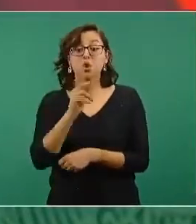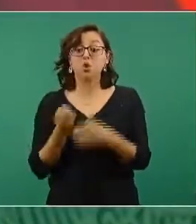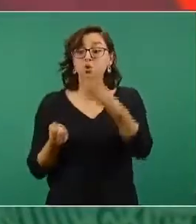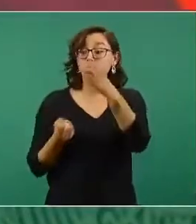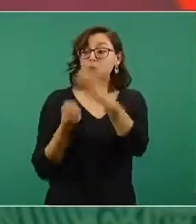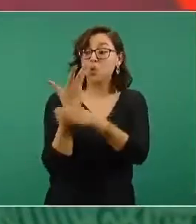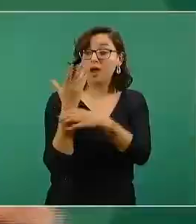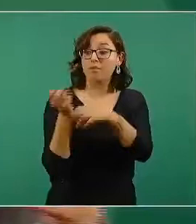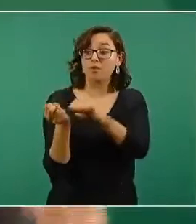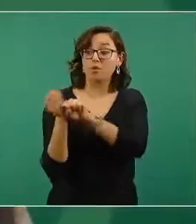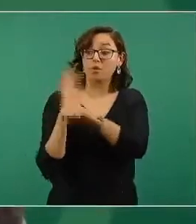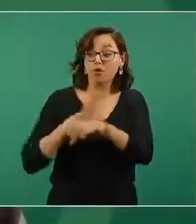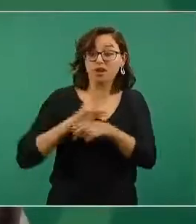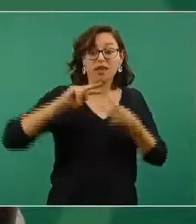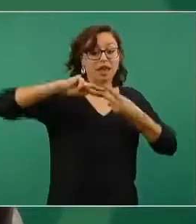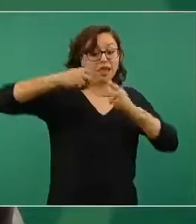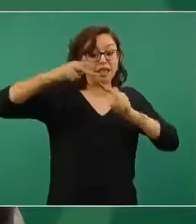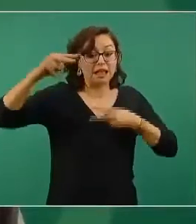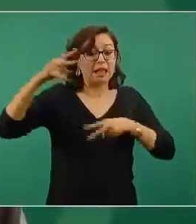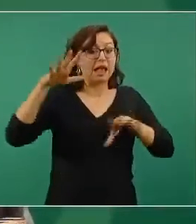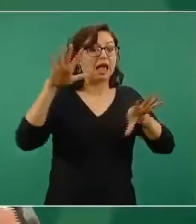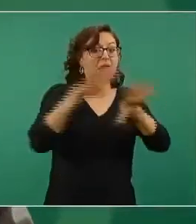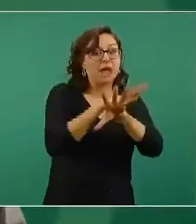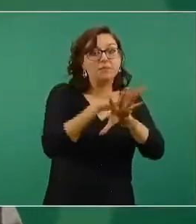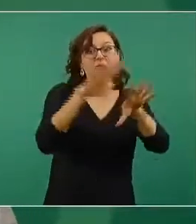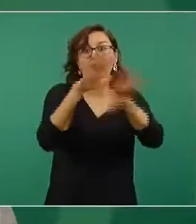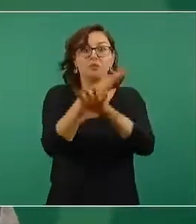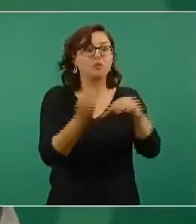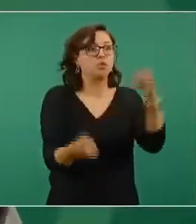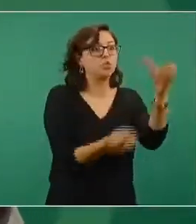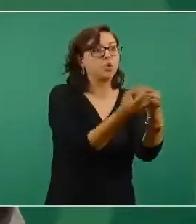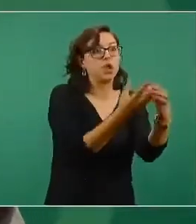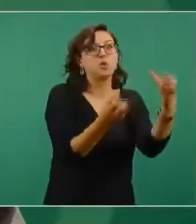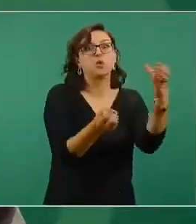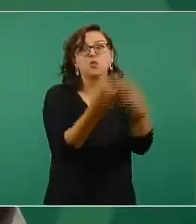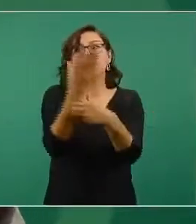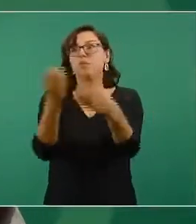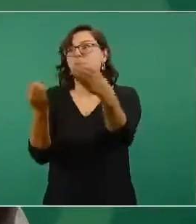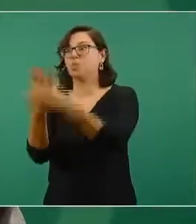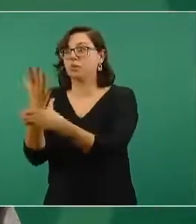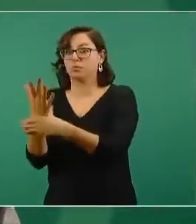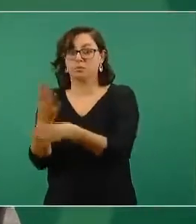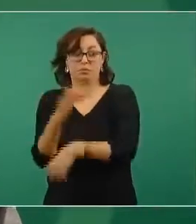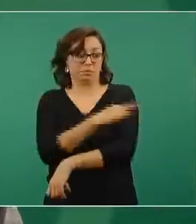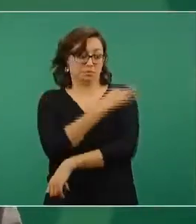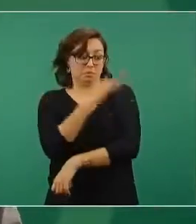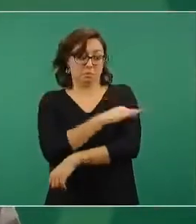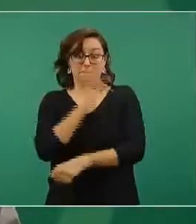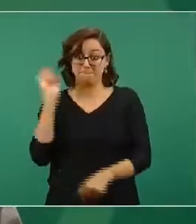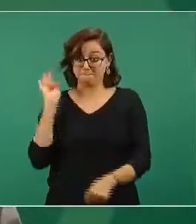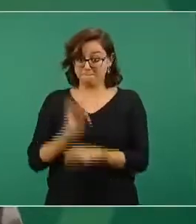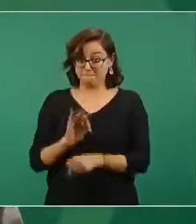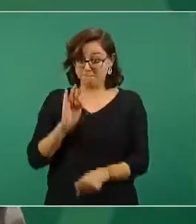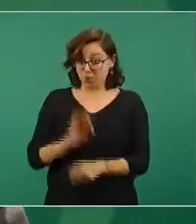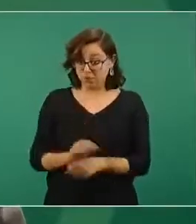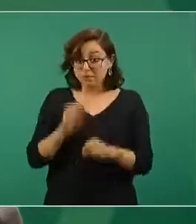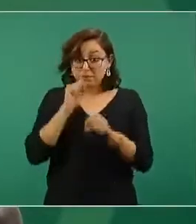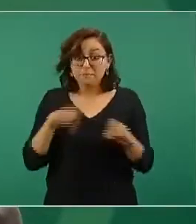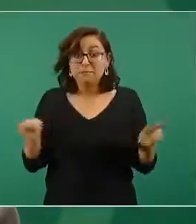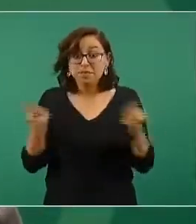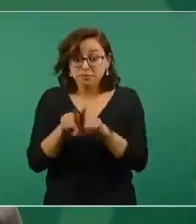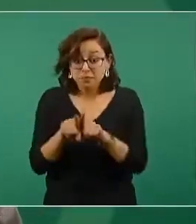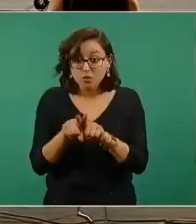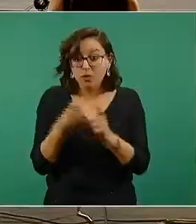a ir surgiendo variantes, diferentes variantes, y conforme están las variantes, las mismas industrias están probando